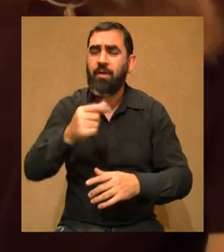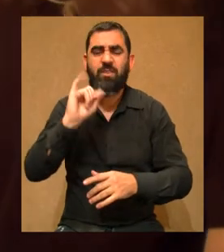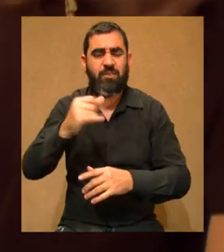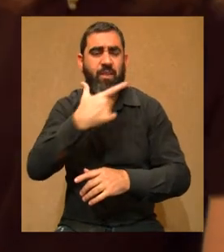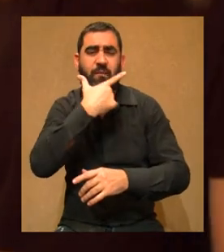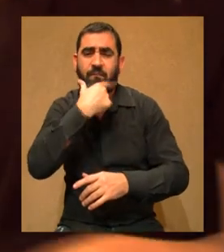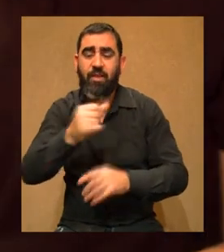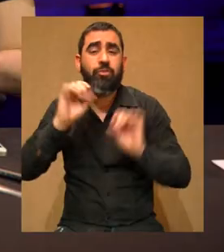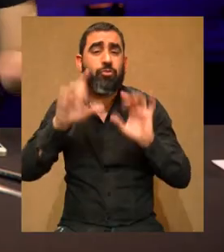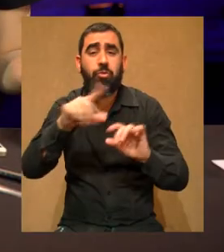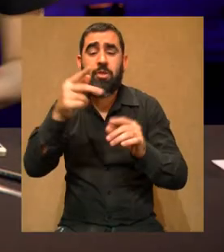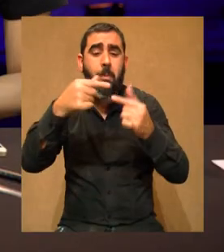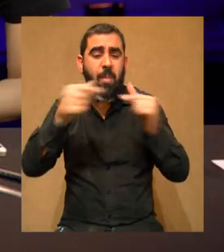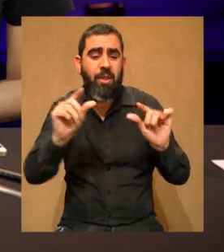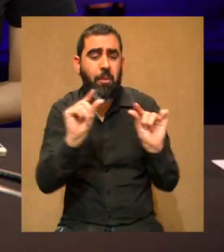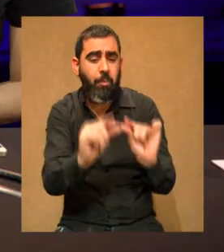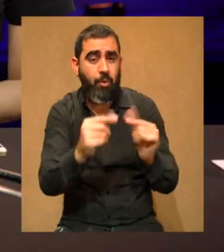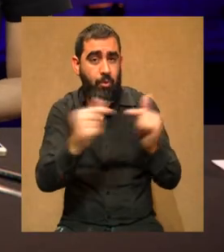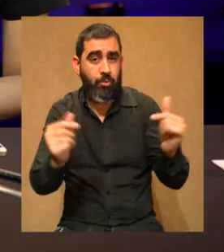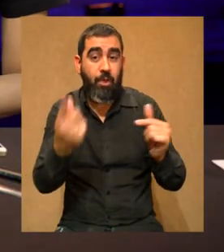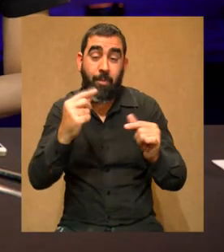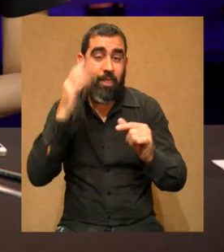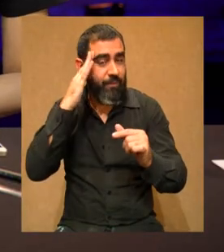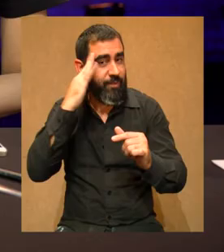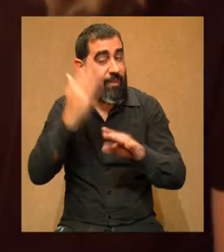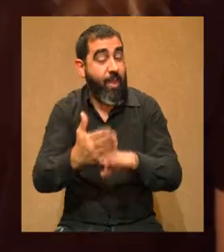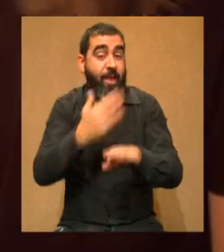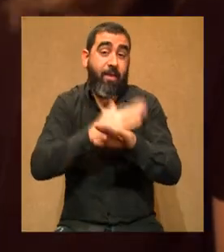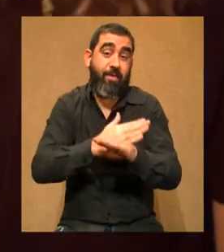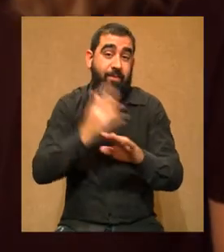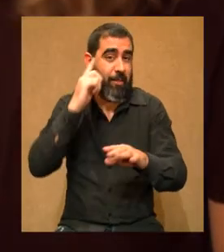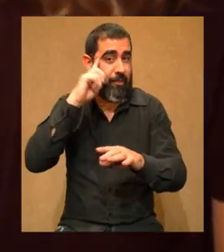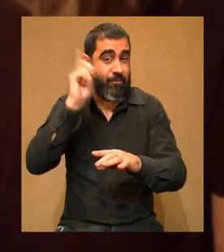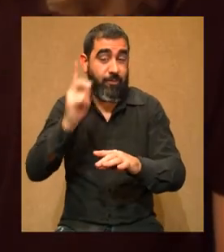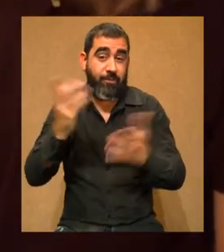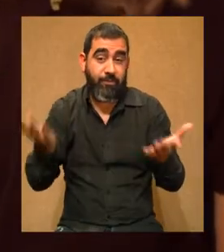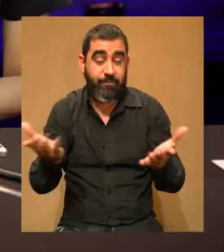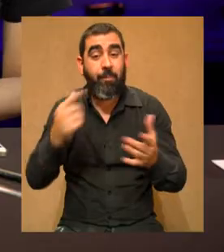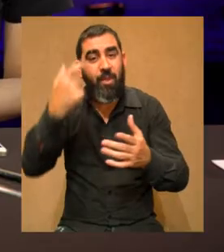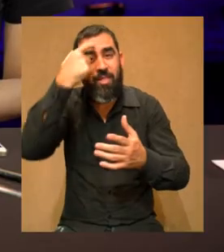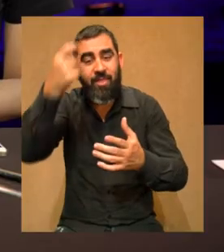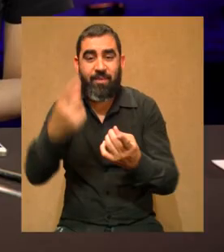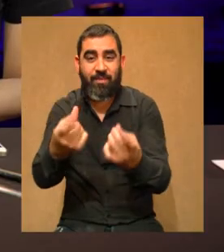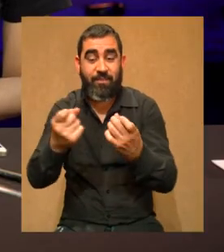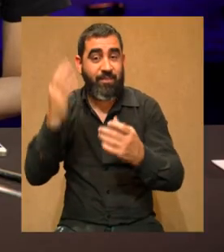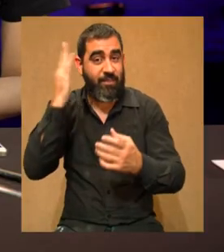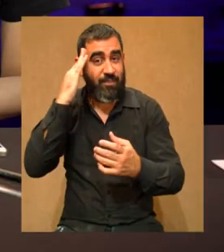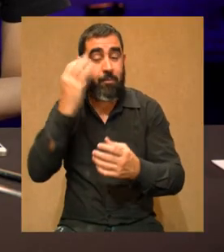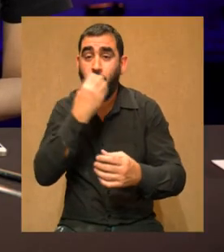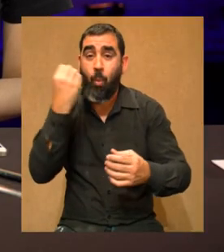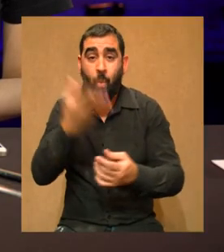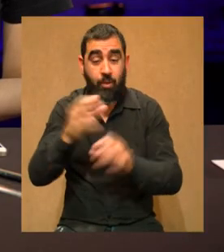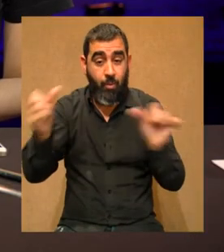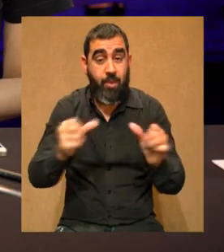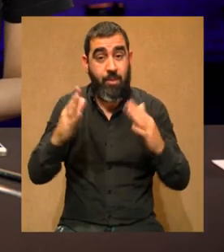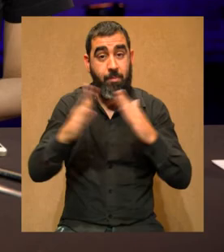muy fácil simplemente con estos materiales pero hay que tener el truco hay que tener así este la técnica para hacerlo y la verdad que